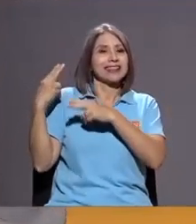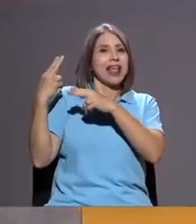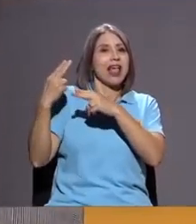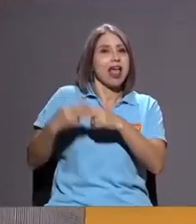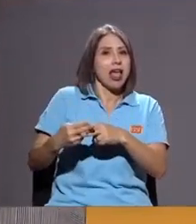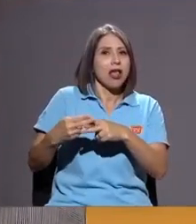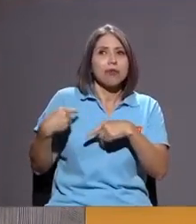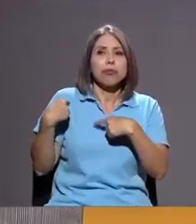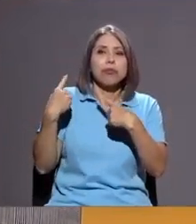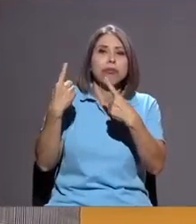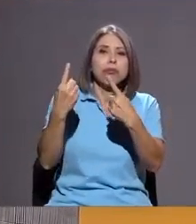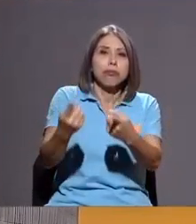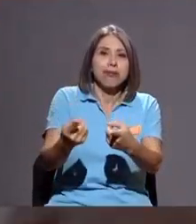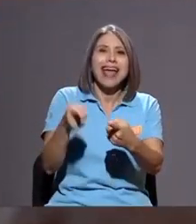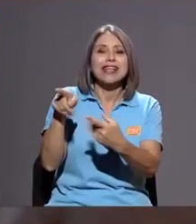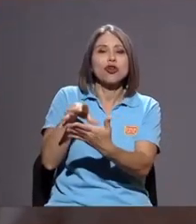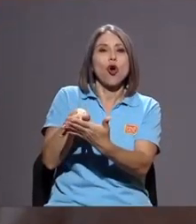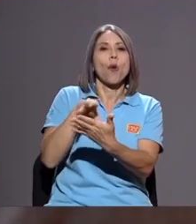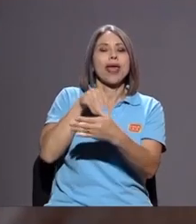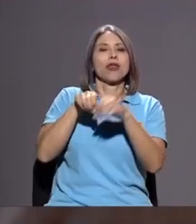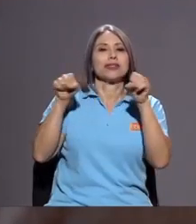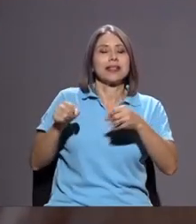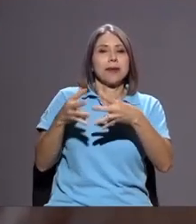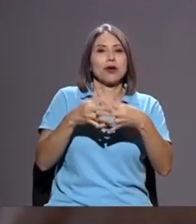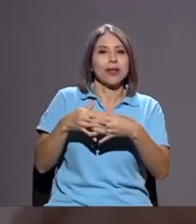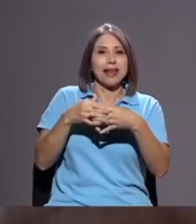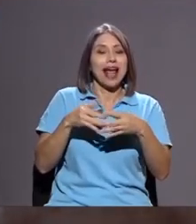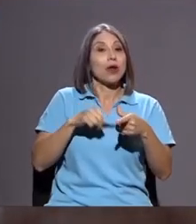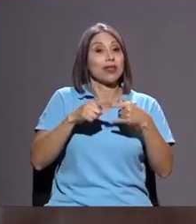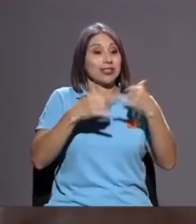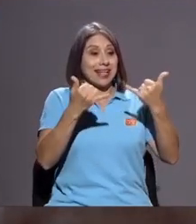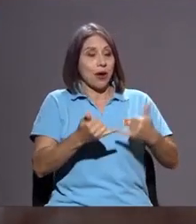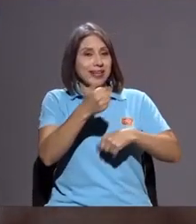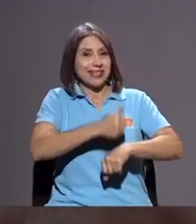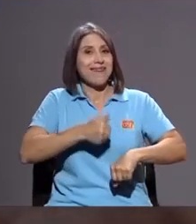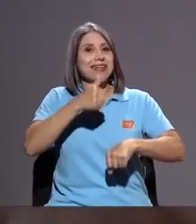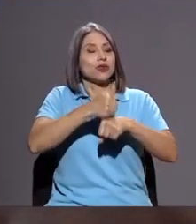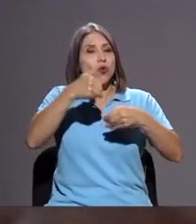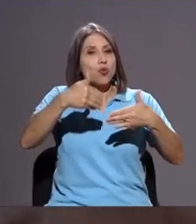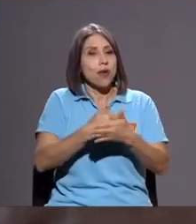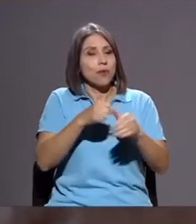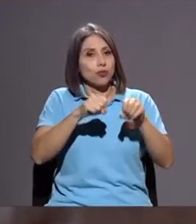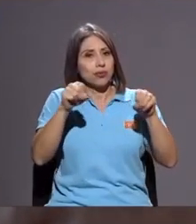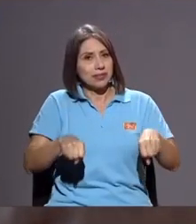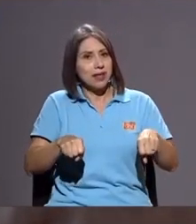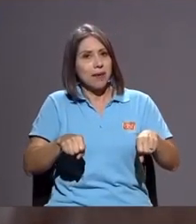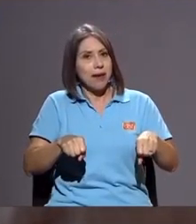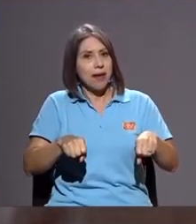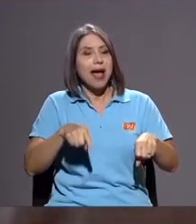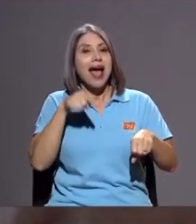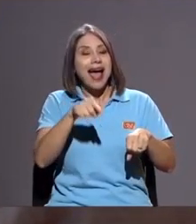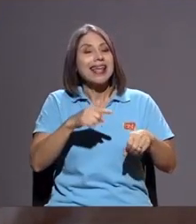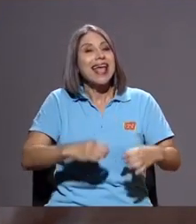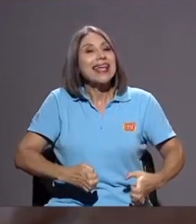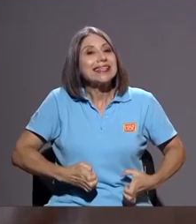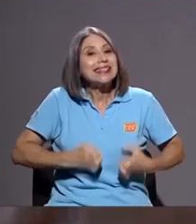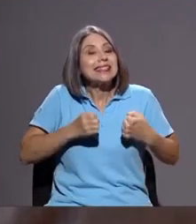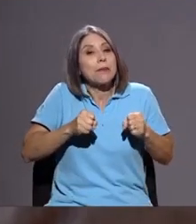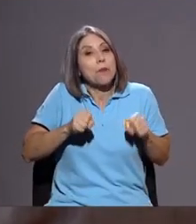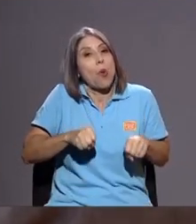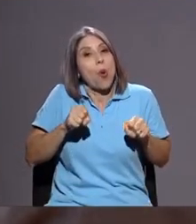copiado del sistema norteamericano. Entonces se estableció este sistema que existe la posibilidad de que